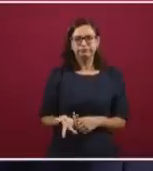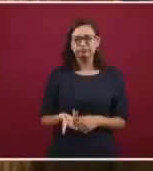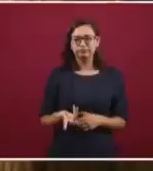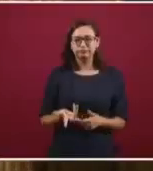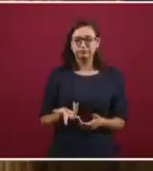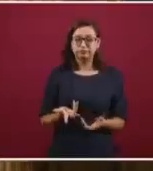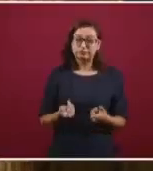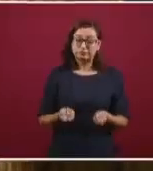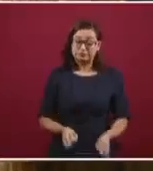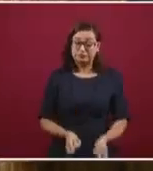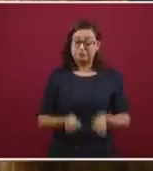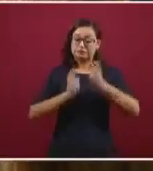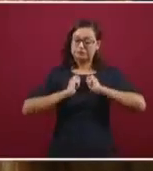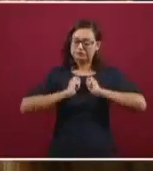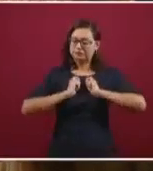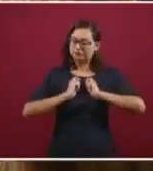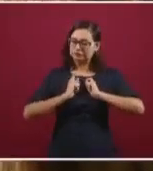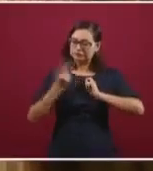asignatura pendiente.